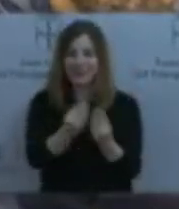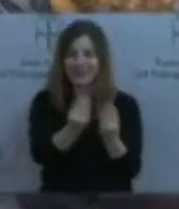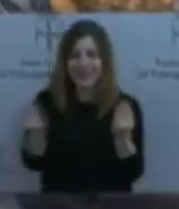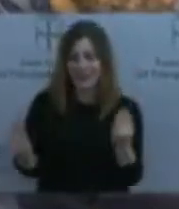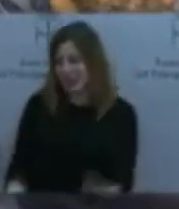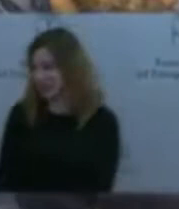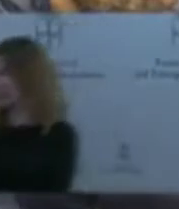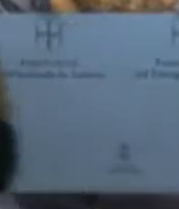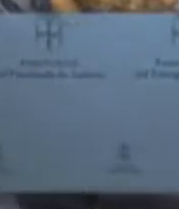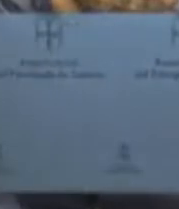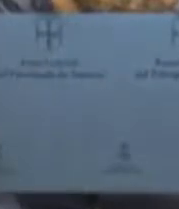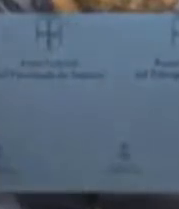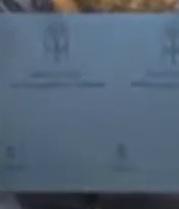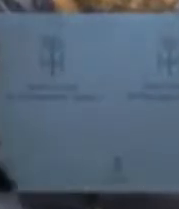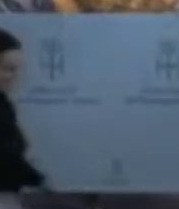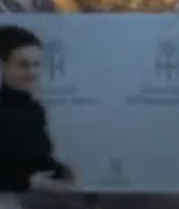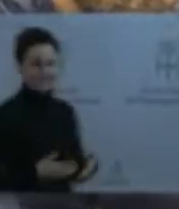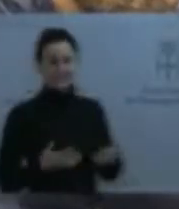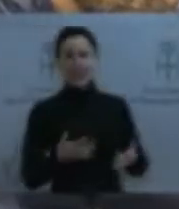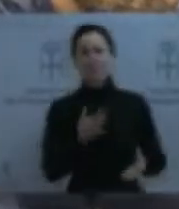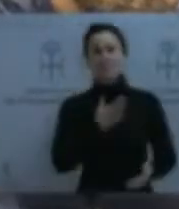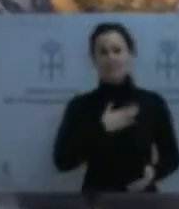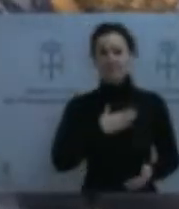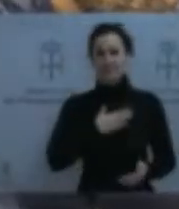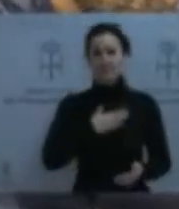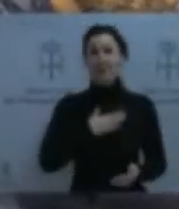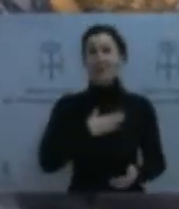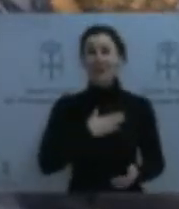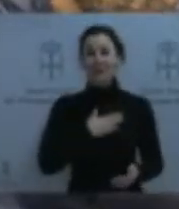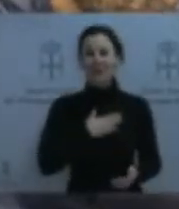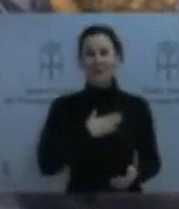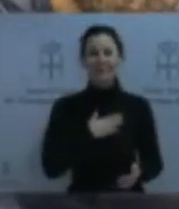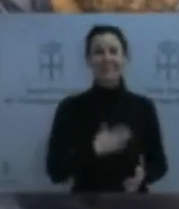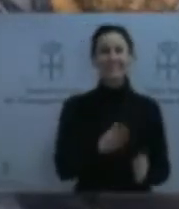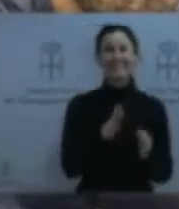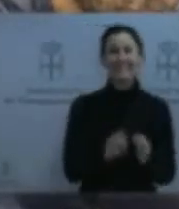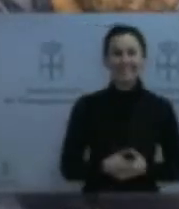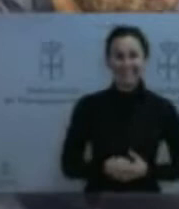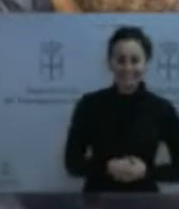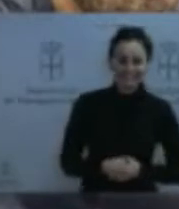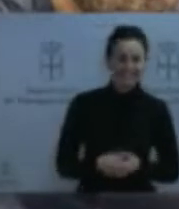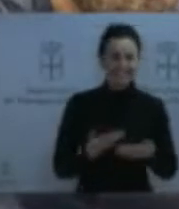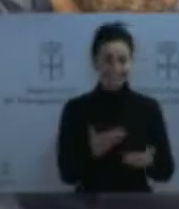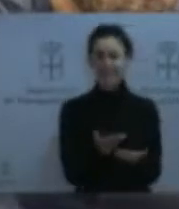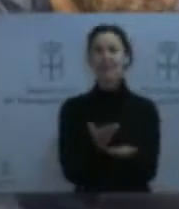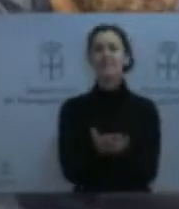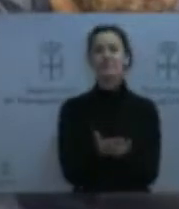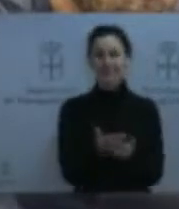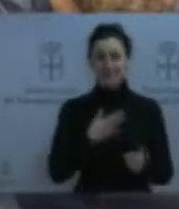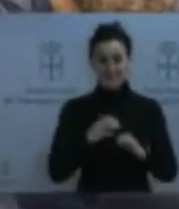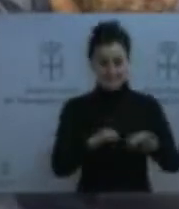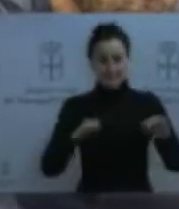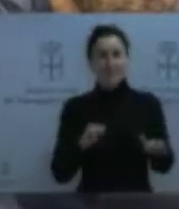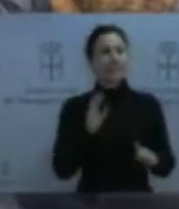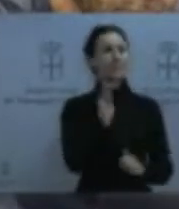de Patrimonio y se lo digo a usted hoy también. Lo que se está pidiendo por parte de esta Cámara, por parte de los investigadores, por parte de los